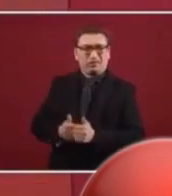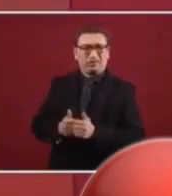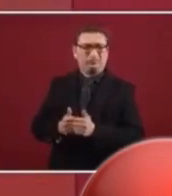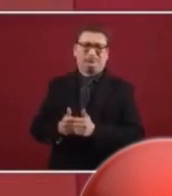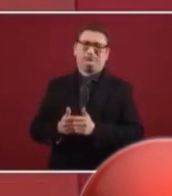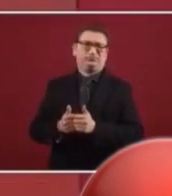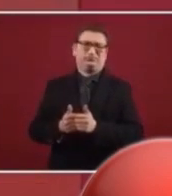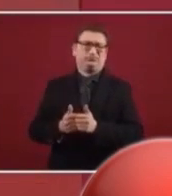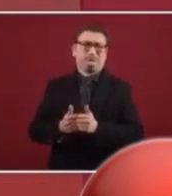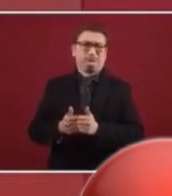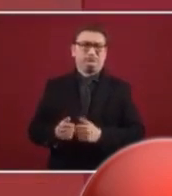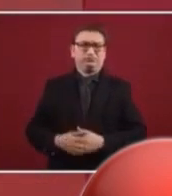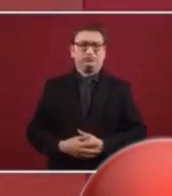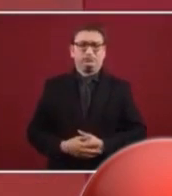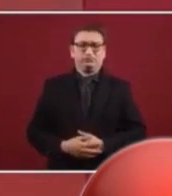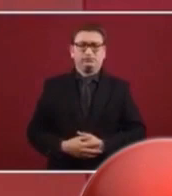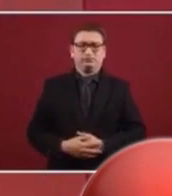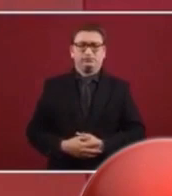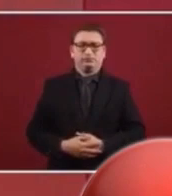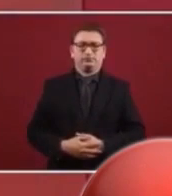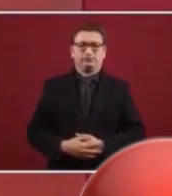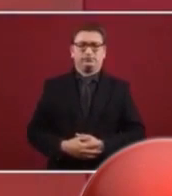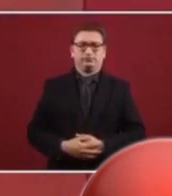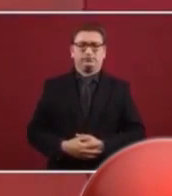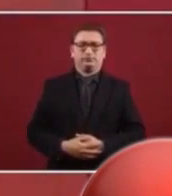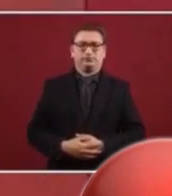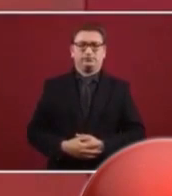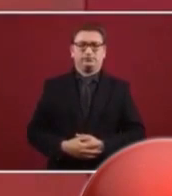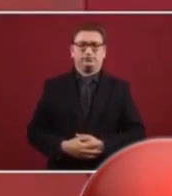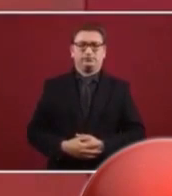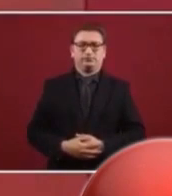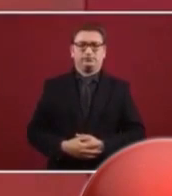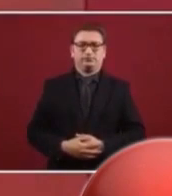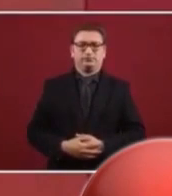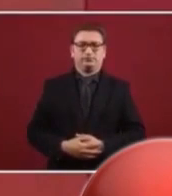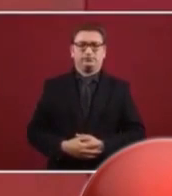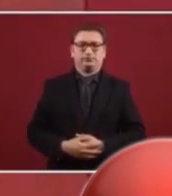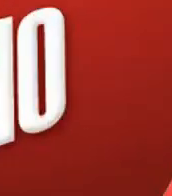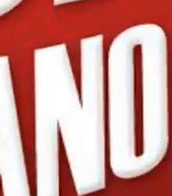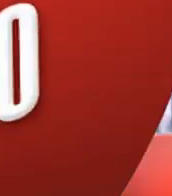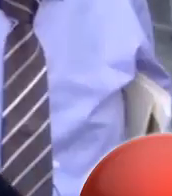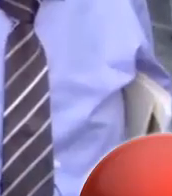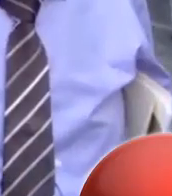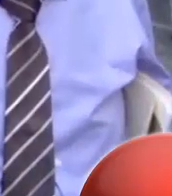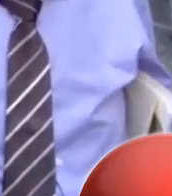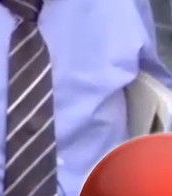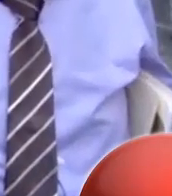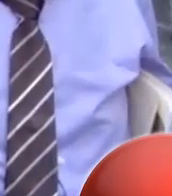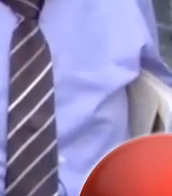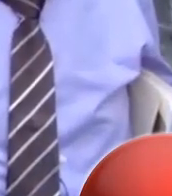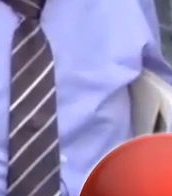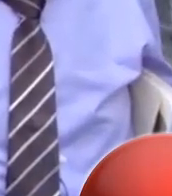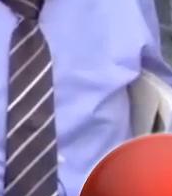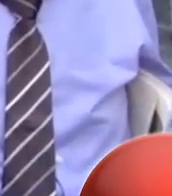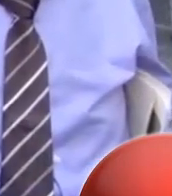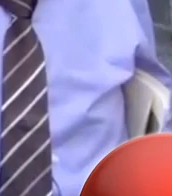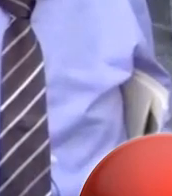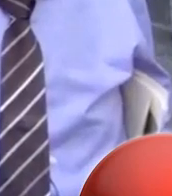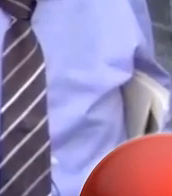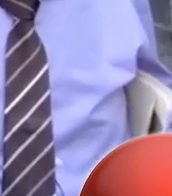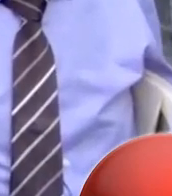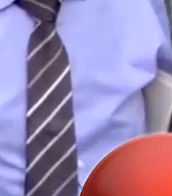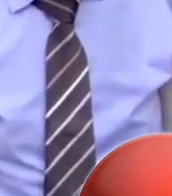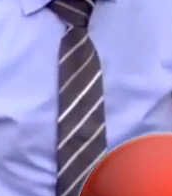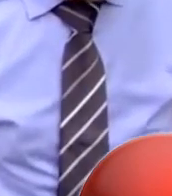el pasado. A ver, Toño, que yo ya me confundí, porque lo que